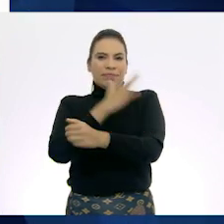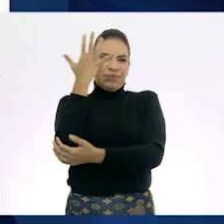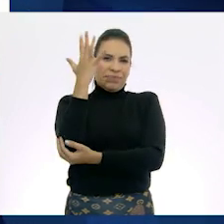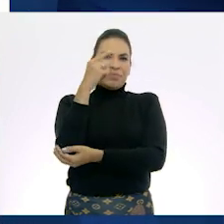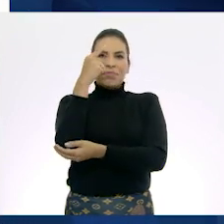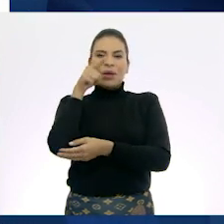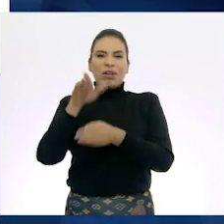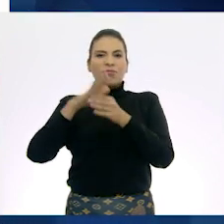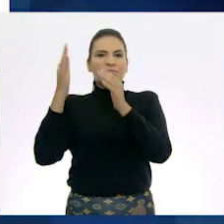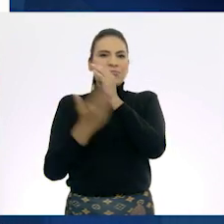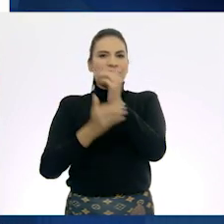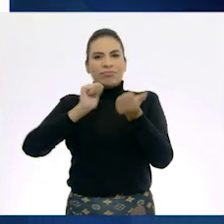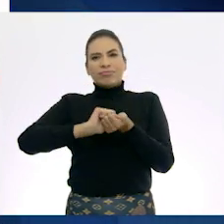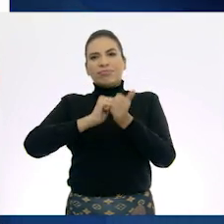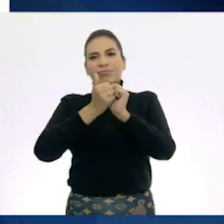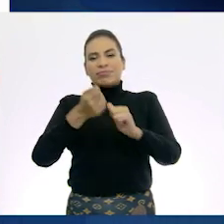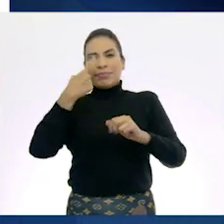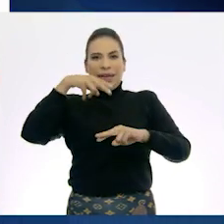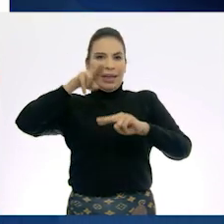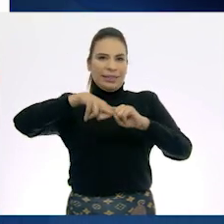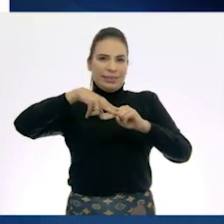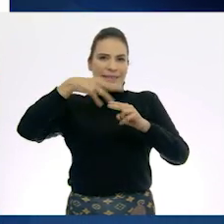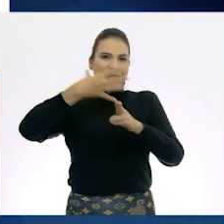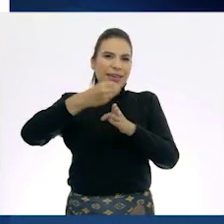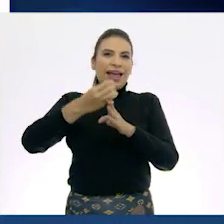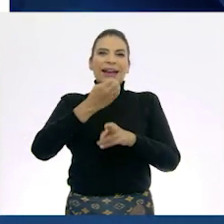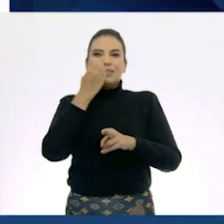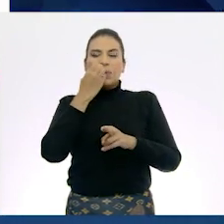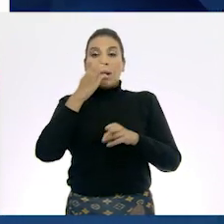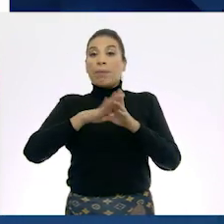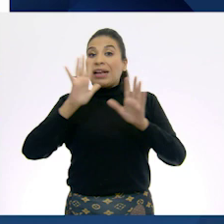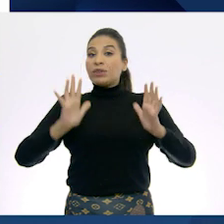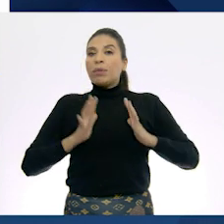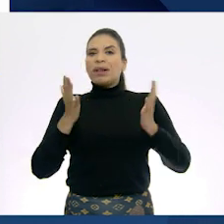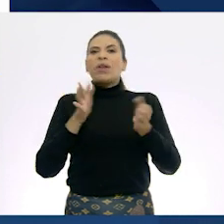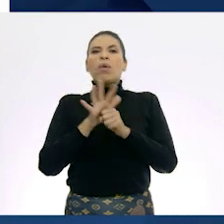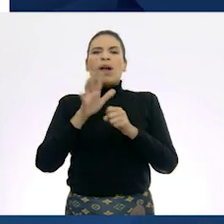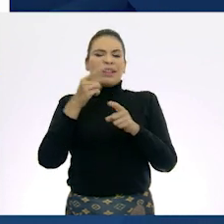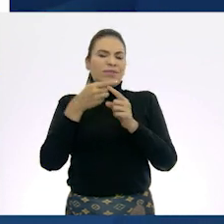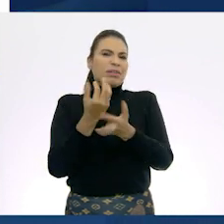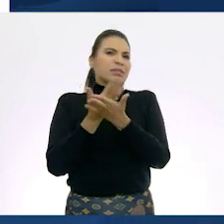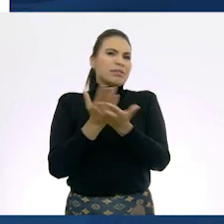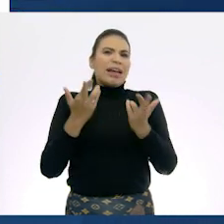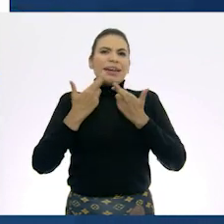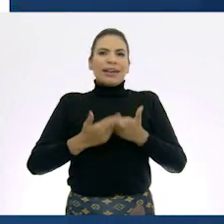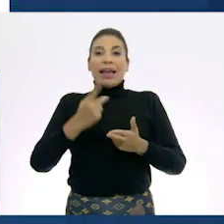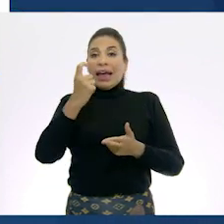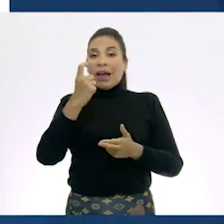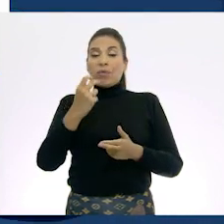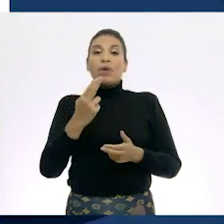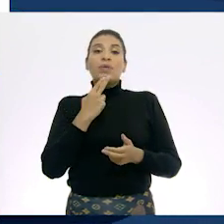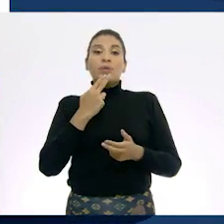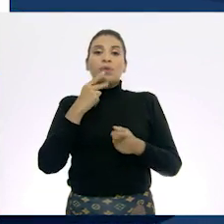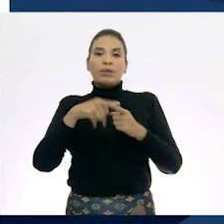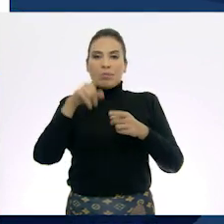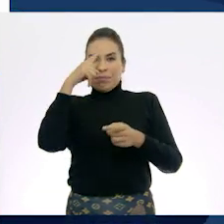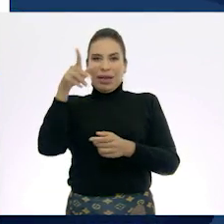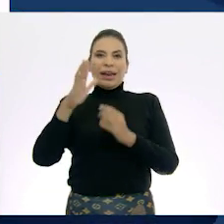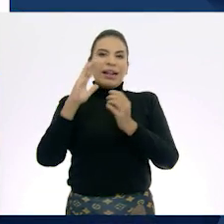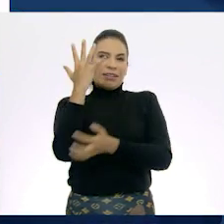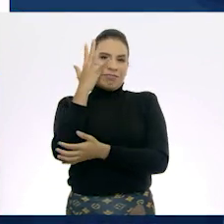la transformación de estos en una silla para la escuela. Pero lo sorprendente es la gran cantidad de agua que se emplea en los